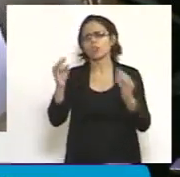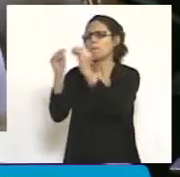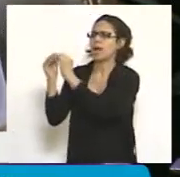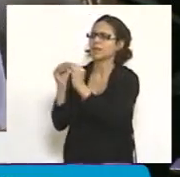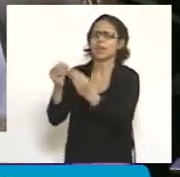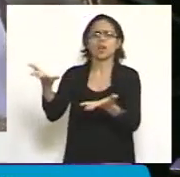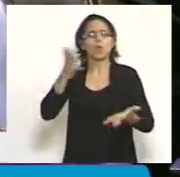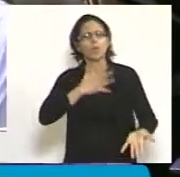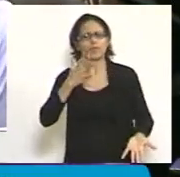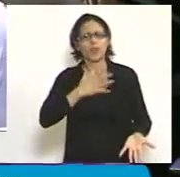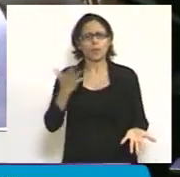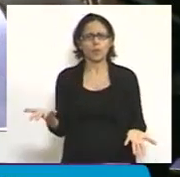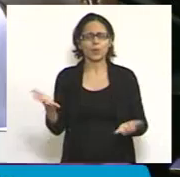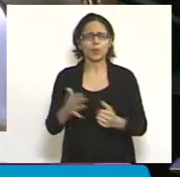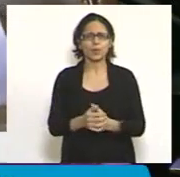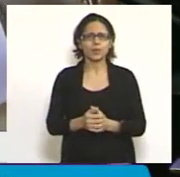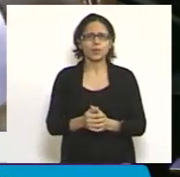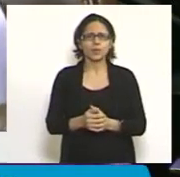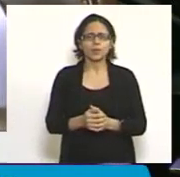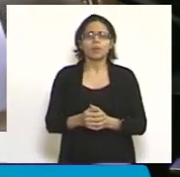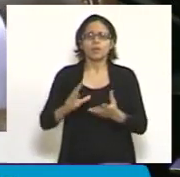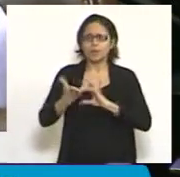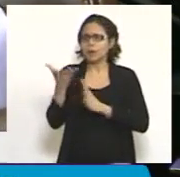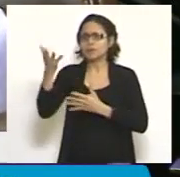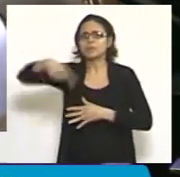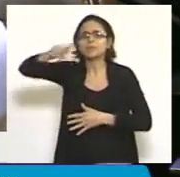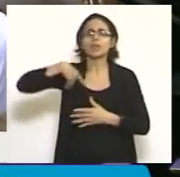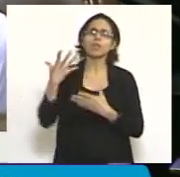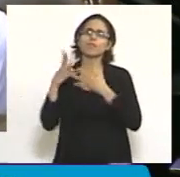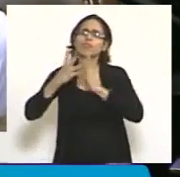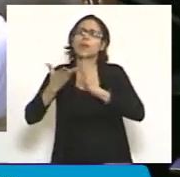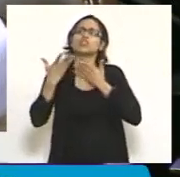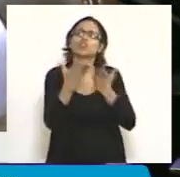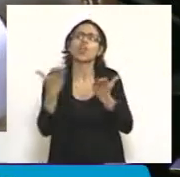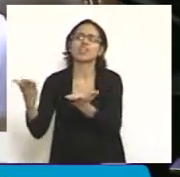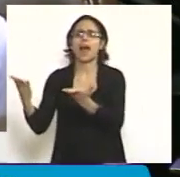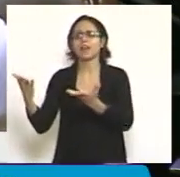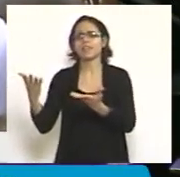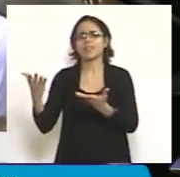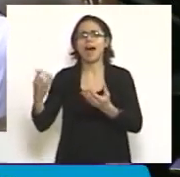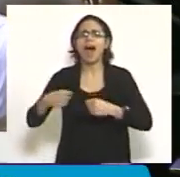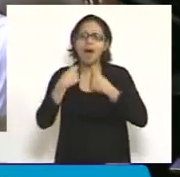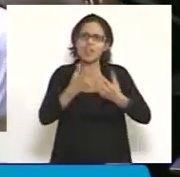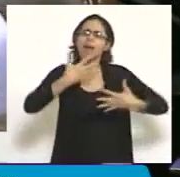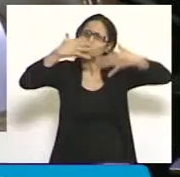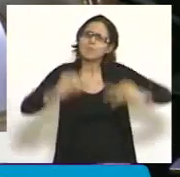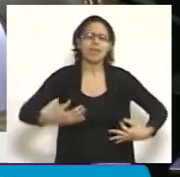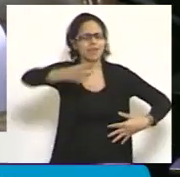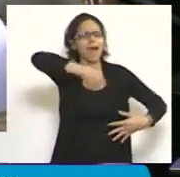compañeros correligionarios, un gesto de solidaridad, den dignidad a este